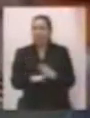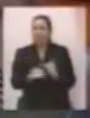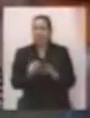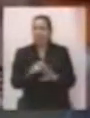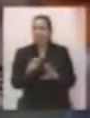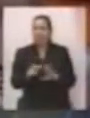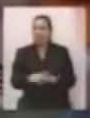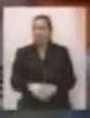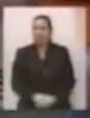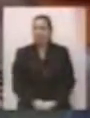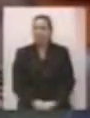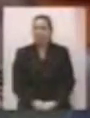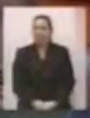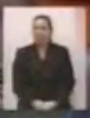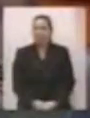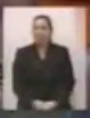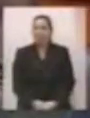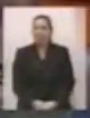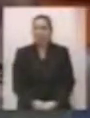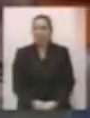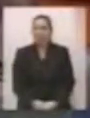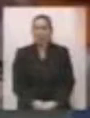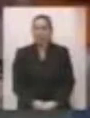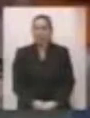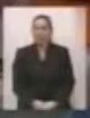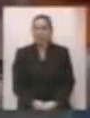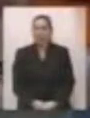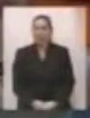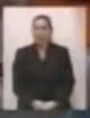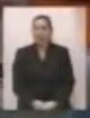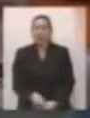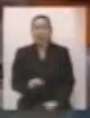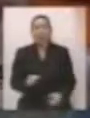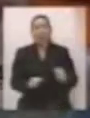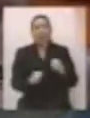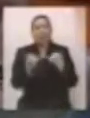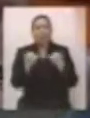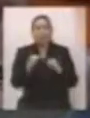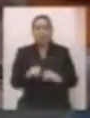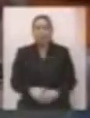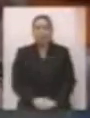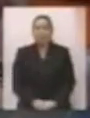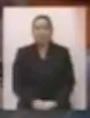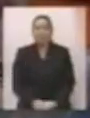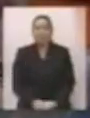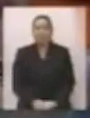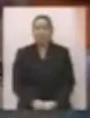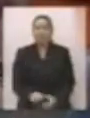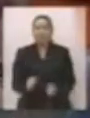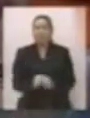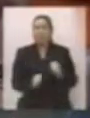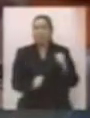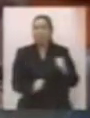este proyecto aparentemente tienen relación con el derecho a la información, con el